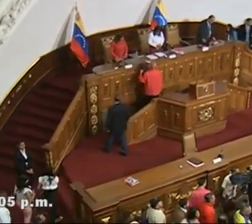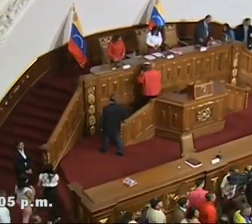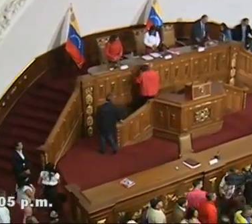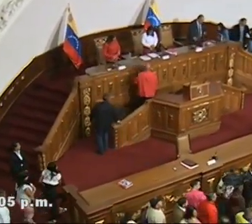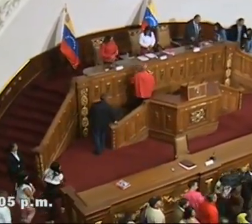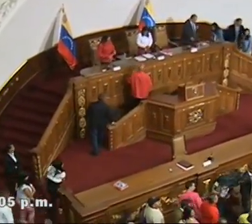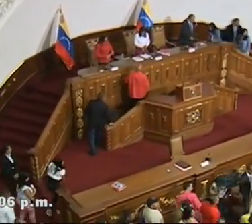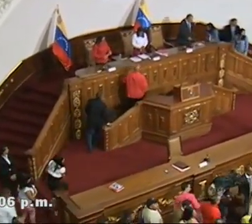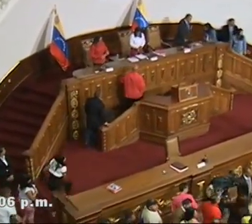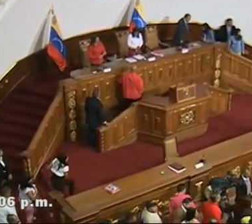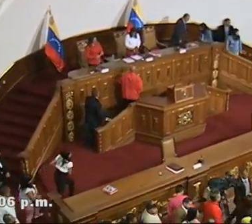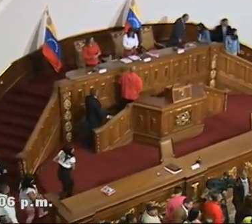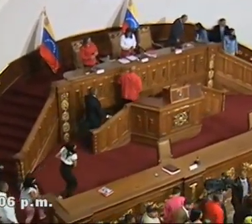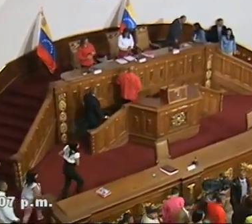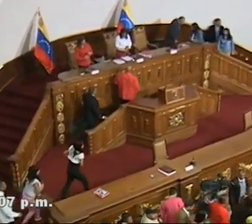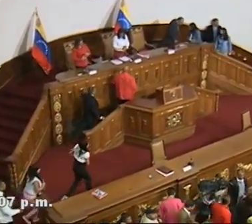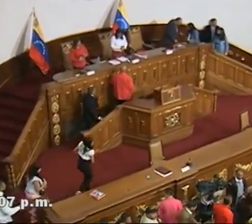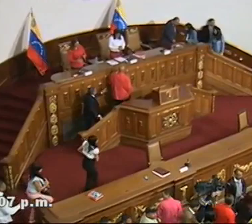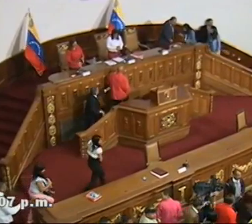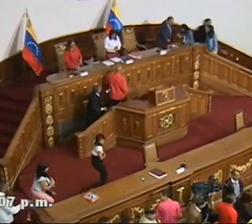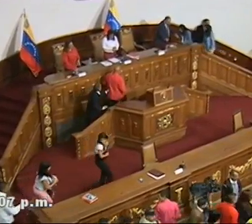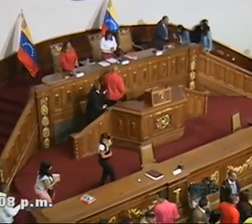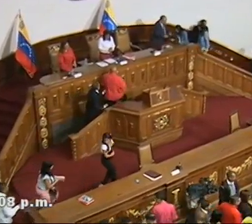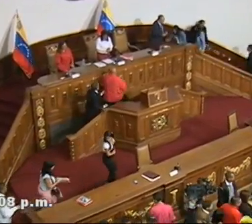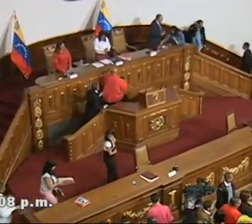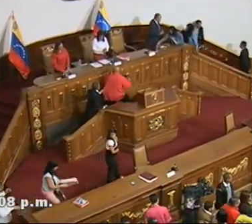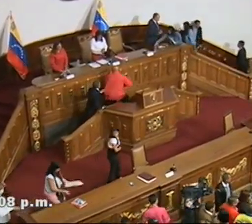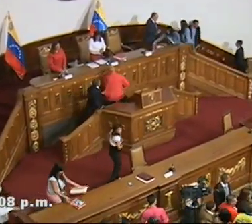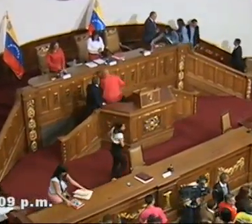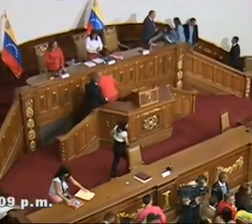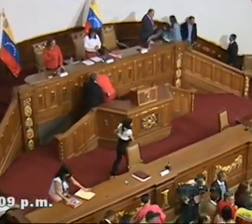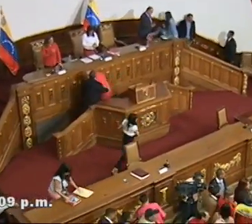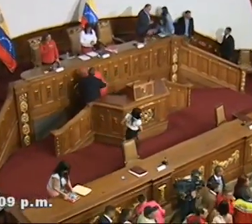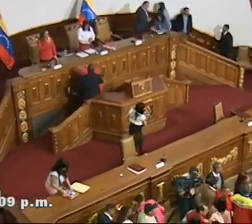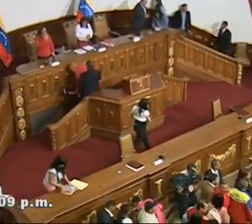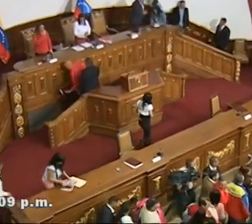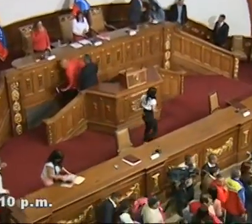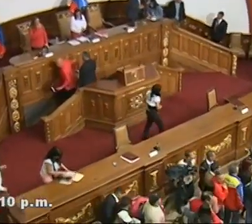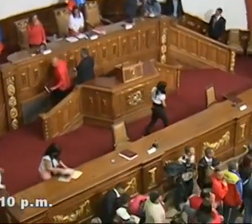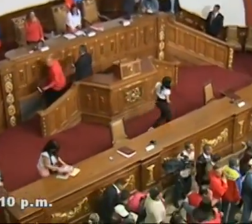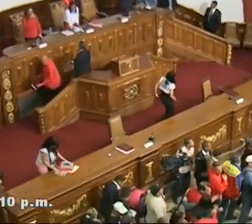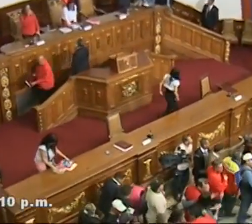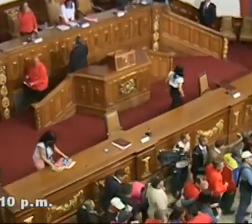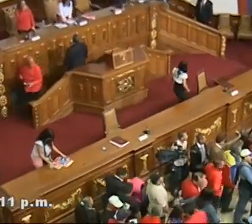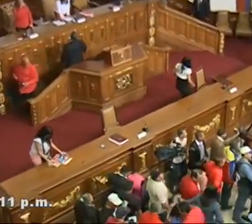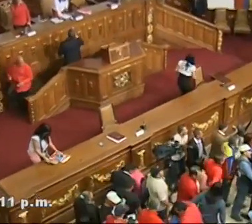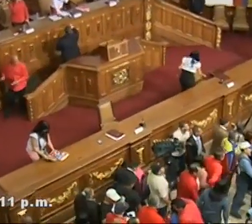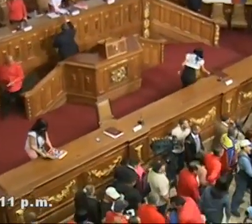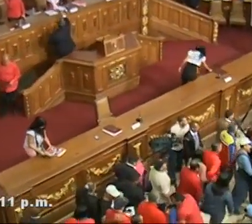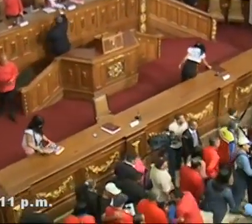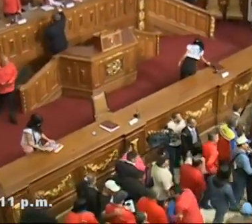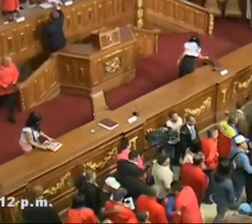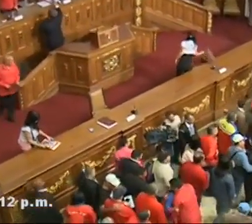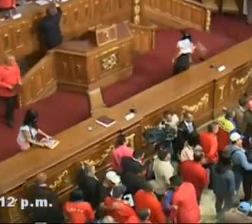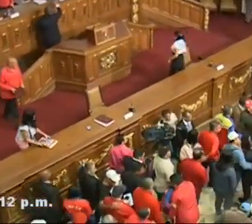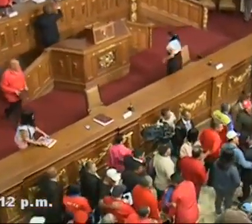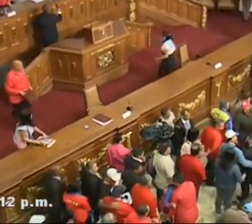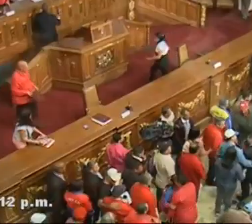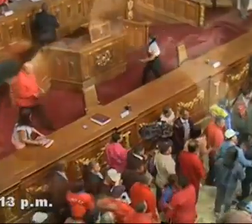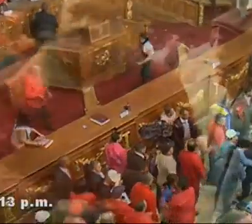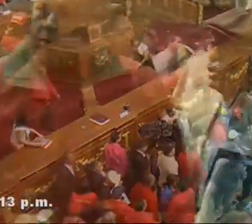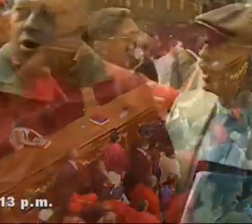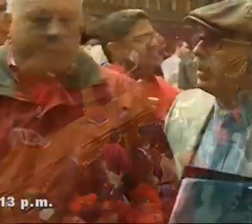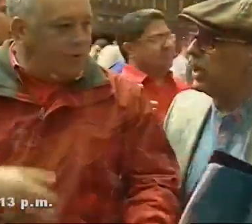Del pueblo legislador, escuchábamos a la presidenta de este ente plenipotenciario, Delcy